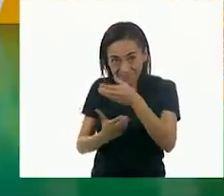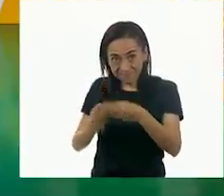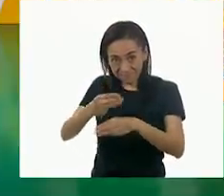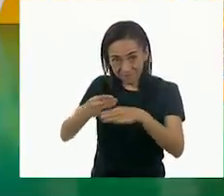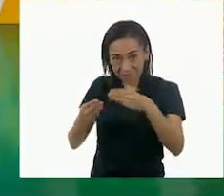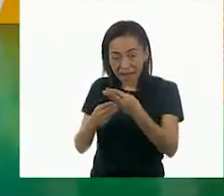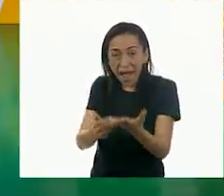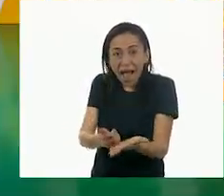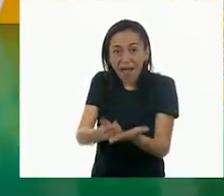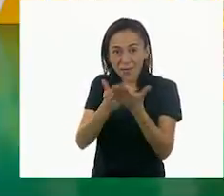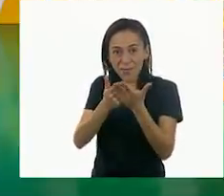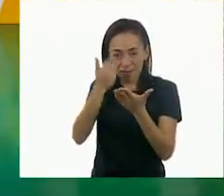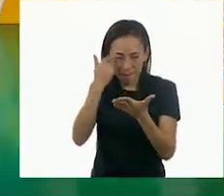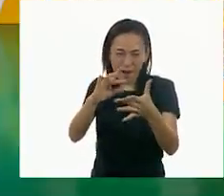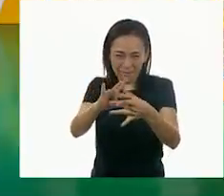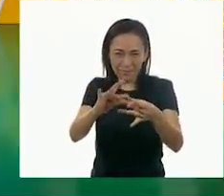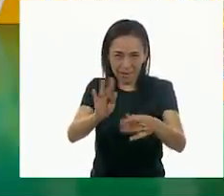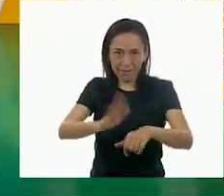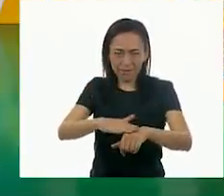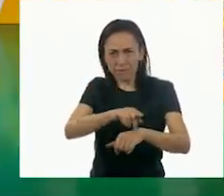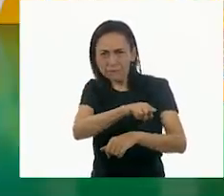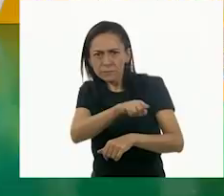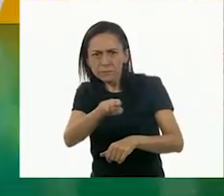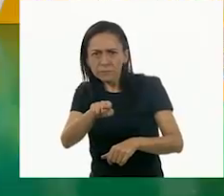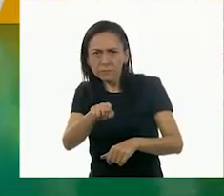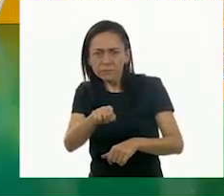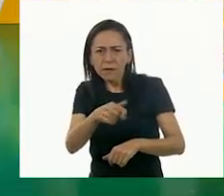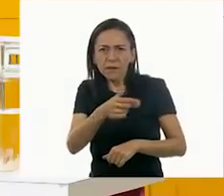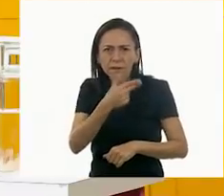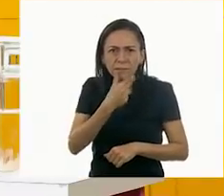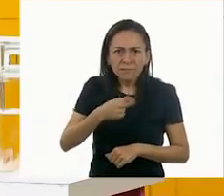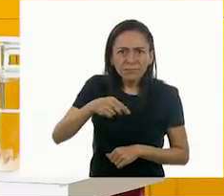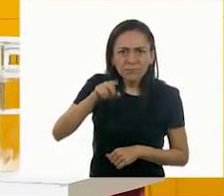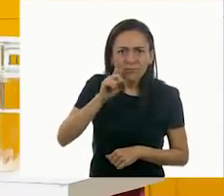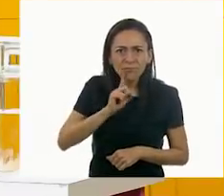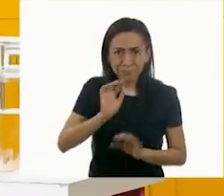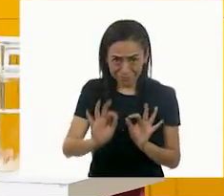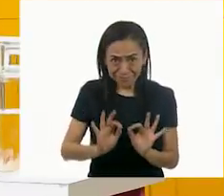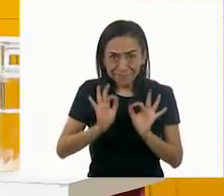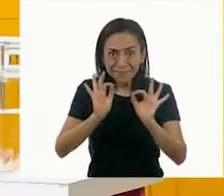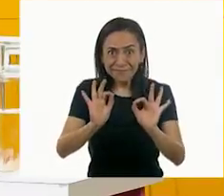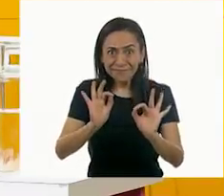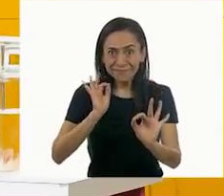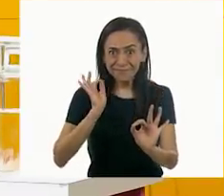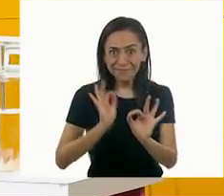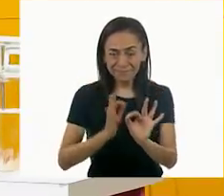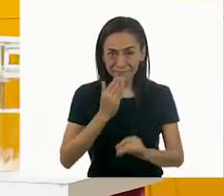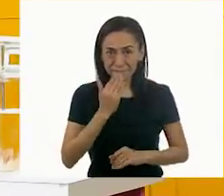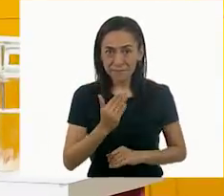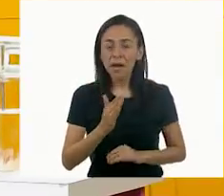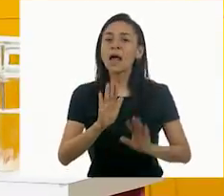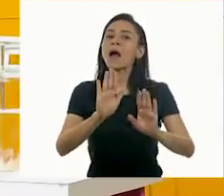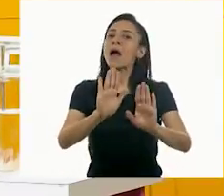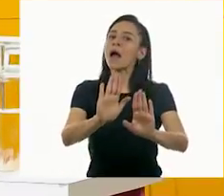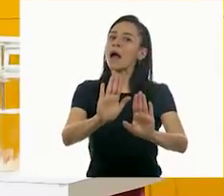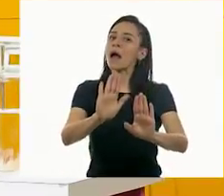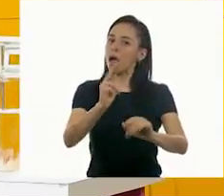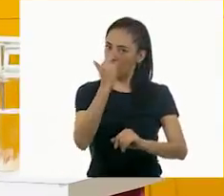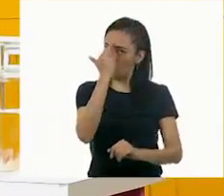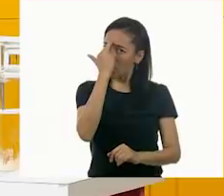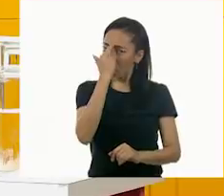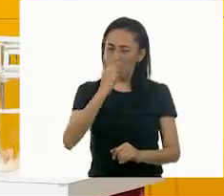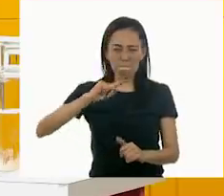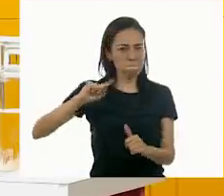listas? ¿Están listos? Ah, pero recuerden, antes de comenzar cualquier actividad, vamos a lavarnos muy bien las manos. Así